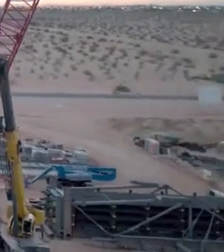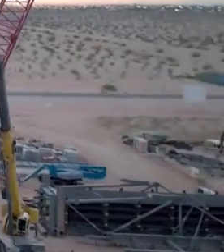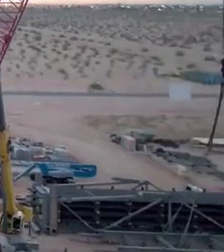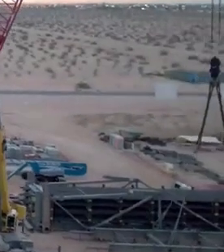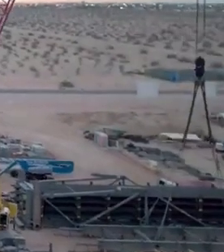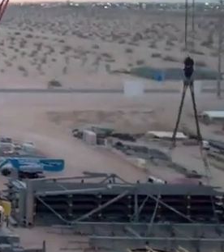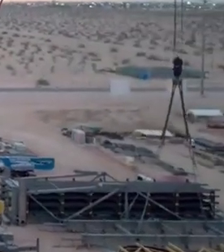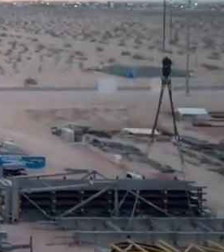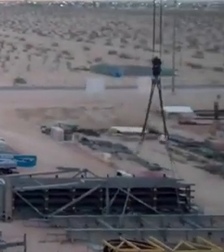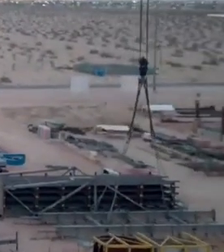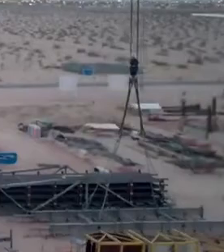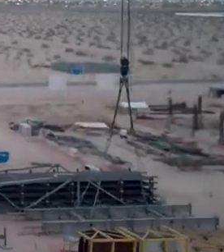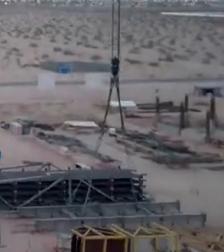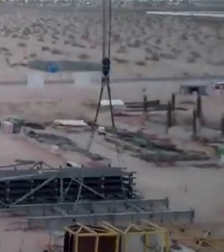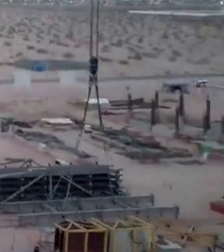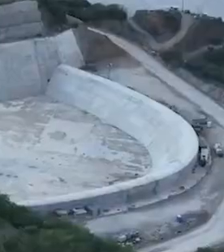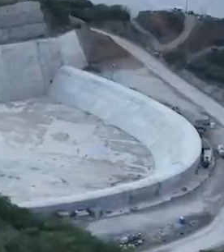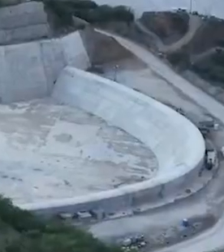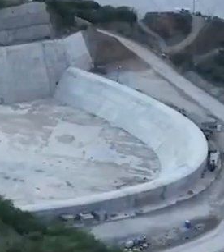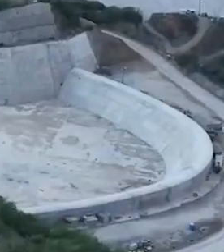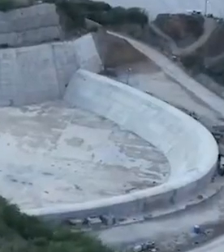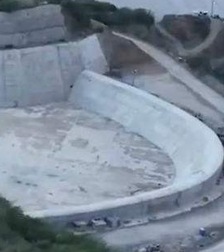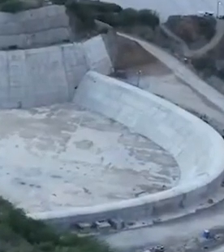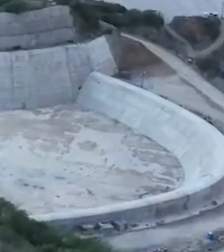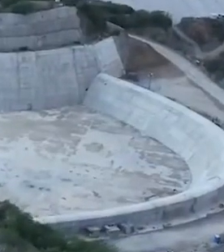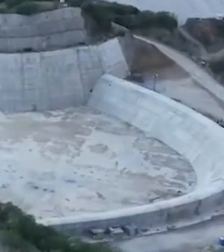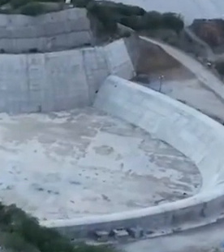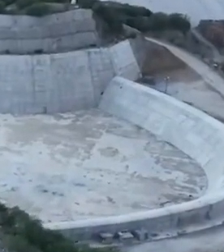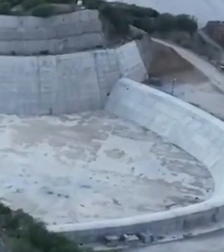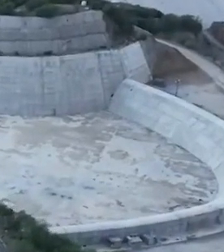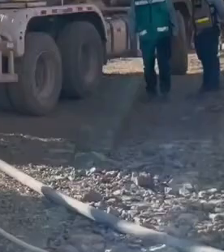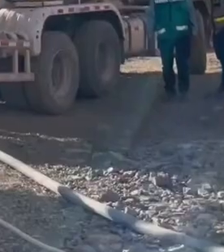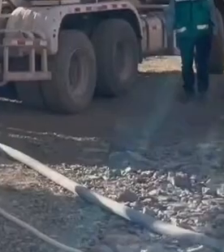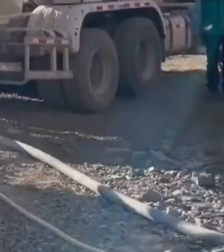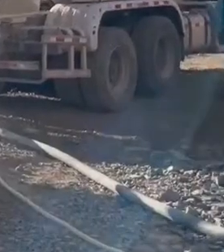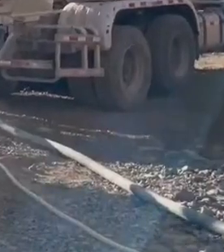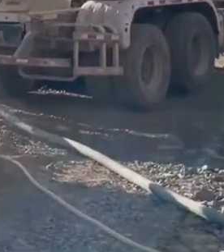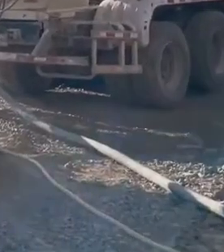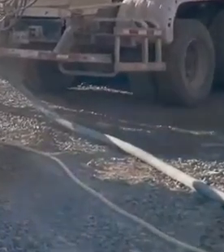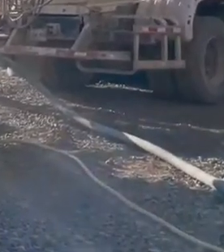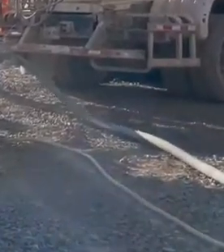La mayor parte de las centrales estarán listas en 2024.